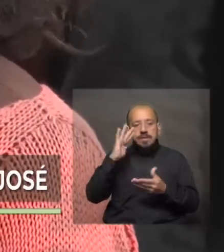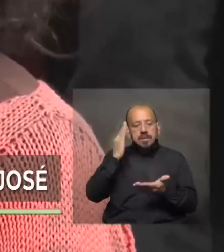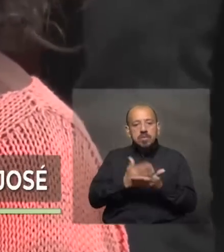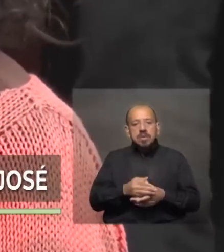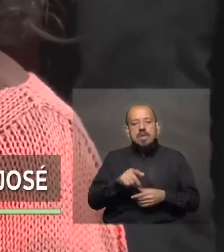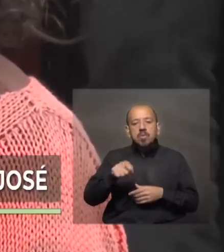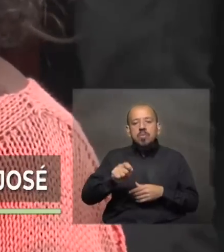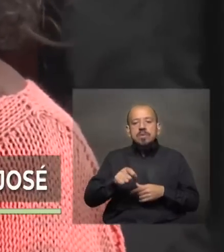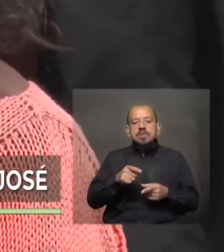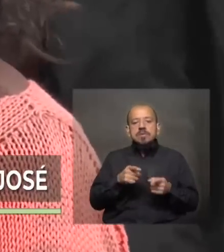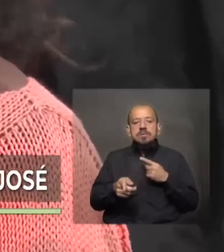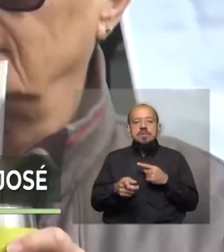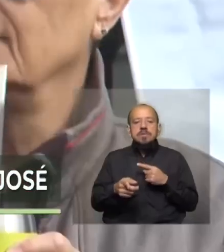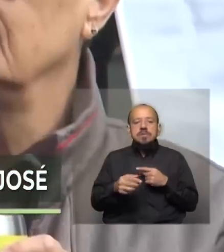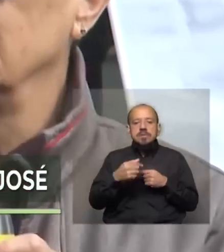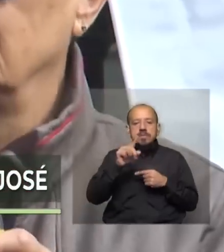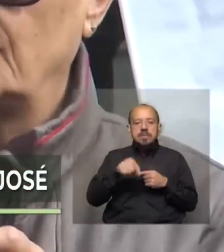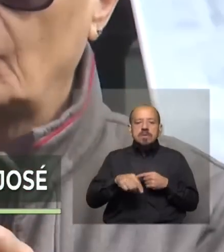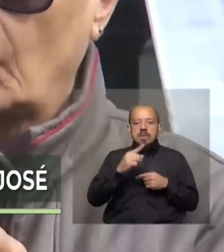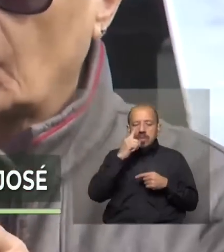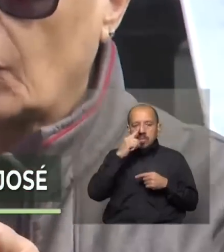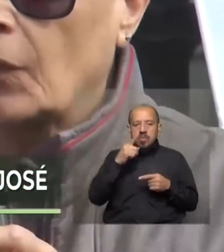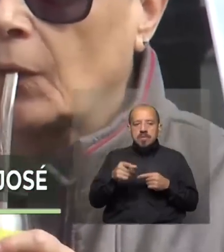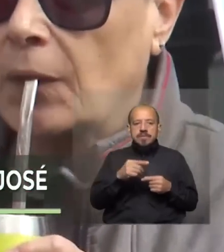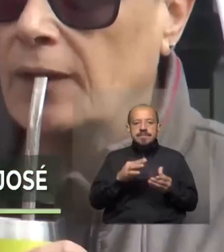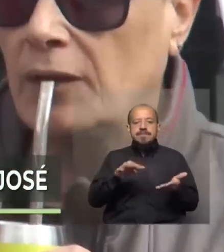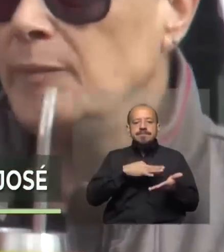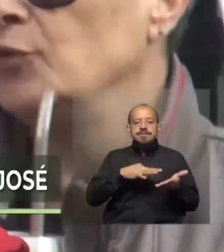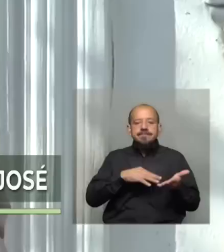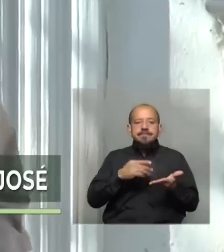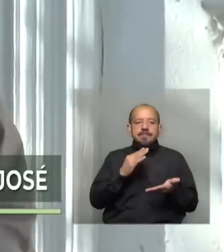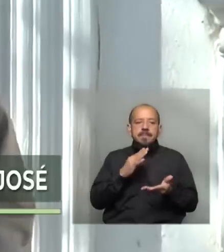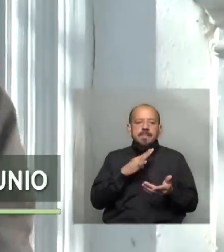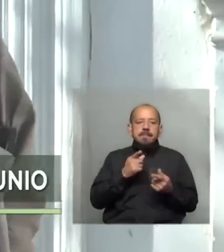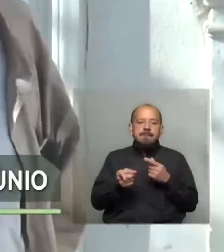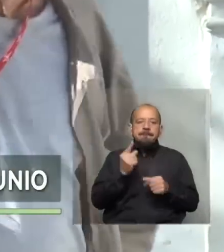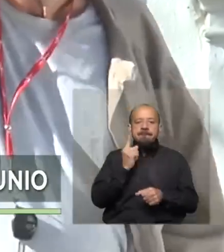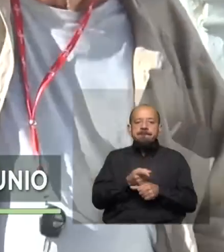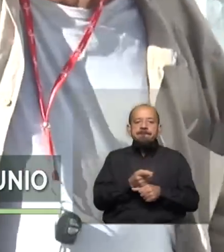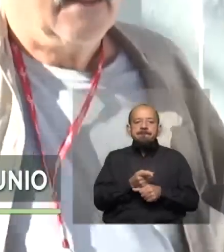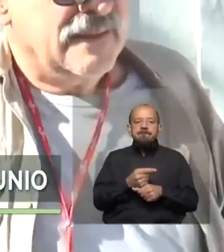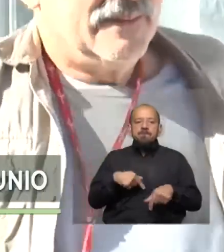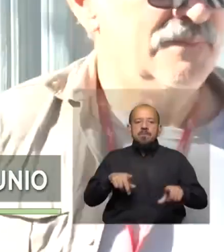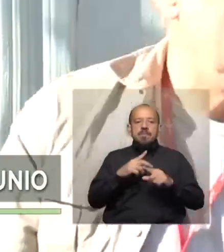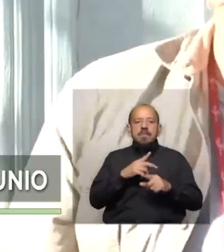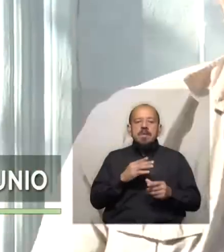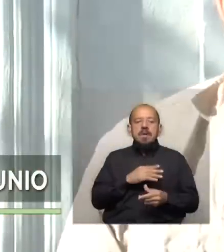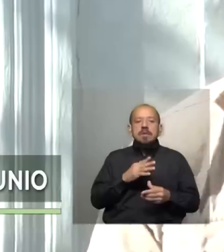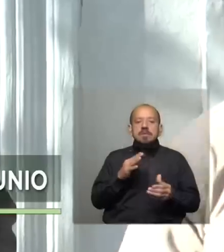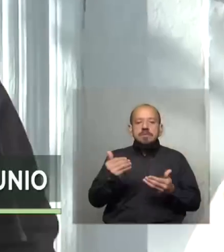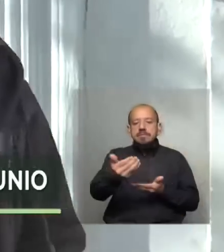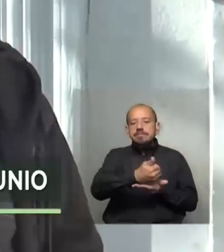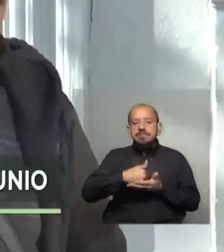Elvia merlo fijó para el primero de junio a la lectura de la sentencia los represores Fueron acusados por los delitos de privación de libertad